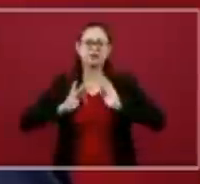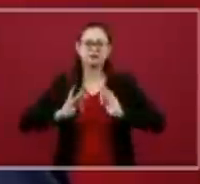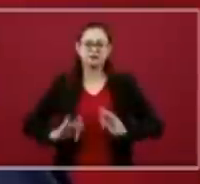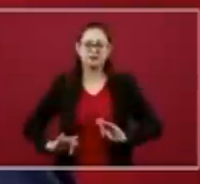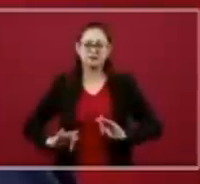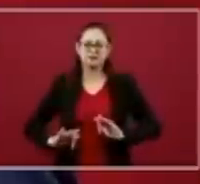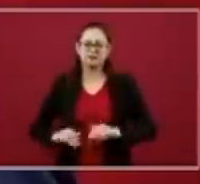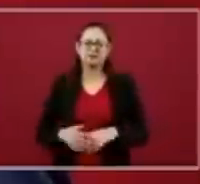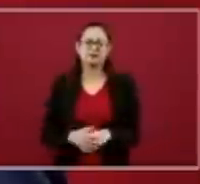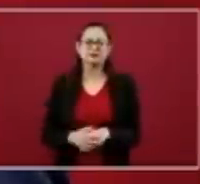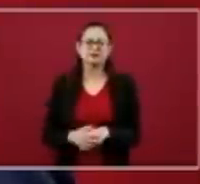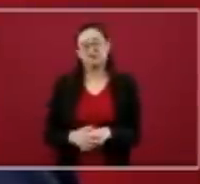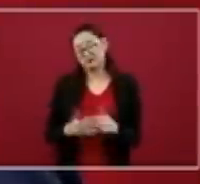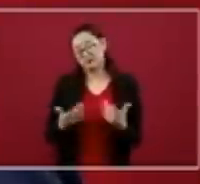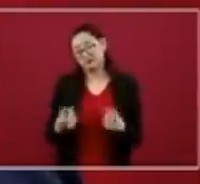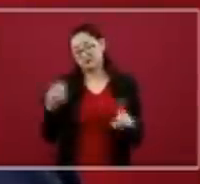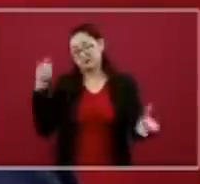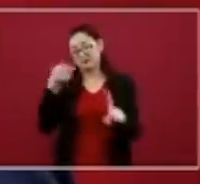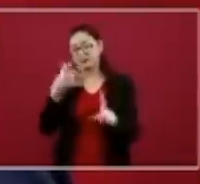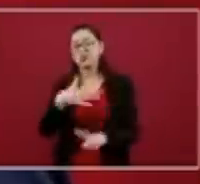que acabar con la corrupción,